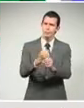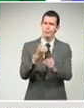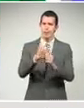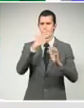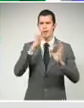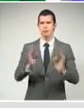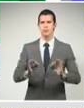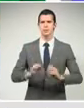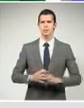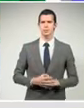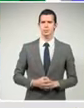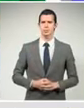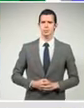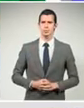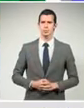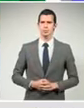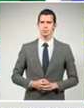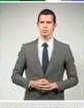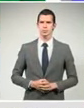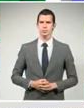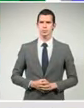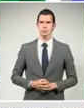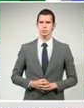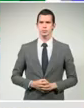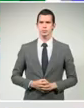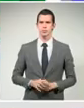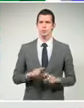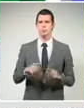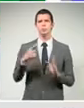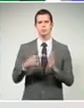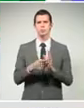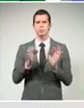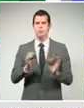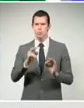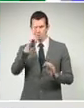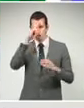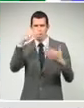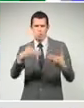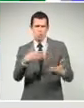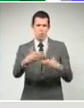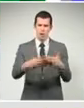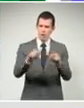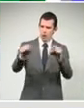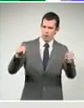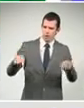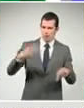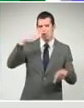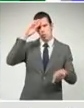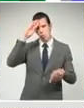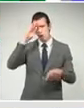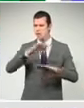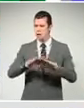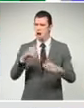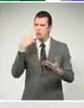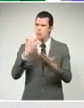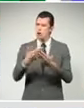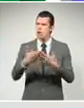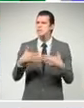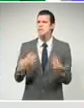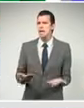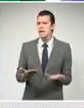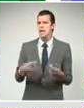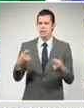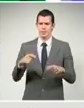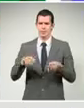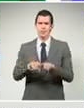resuelven con la participación y Cuba lo ha demostrado. Lo ha demostrado, creo que desde el inicio de la revolución,